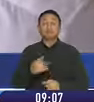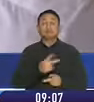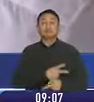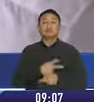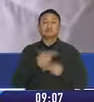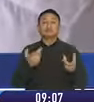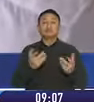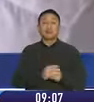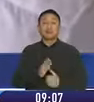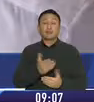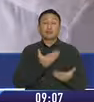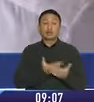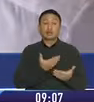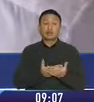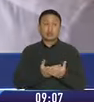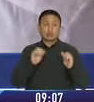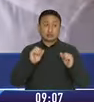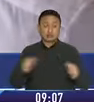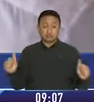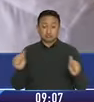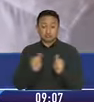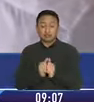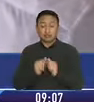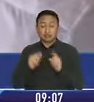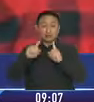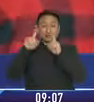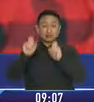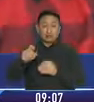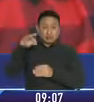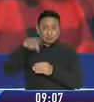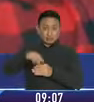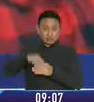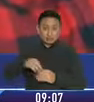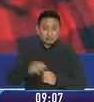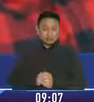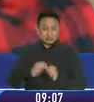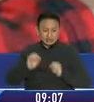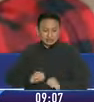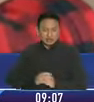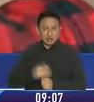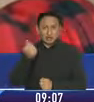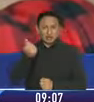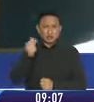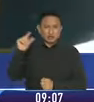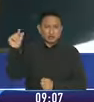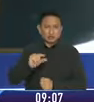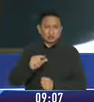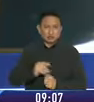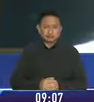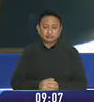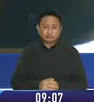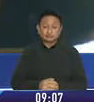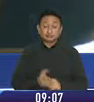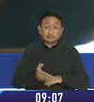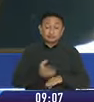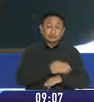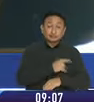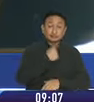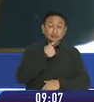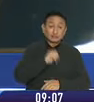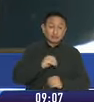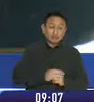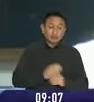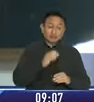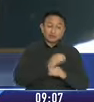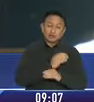era que la propuesta se realice conjuntamente con la seccionales precisamente para bajar costos en un principio se hizo un